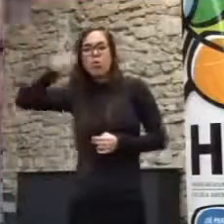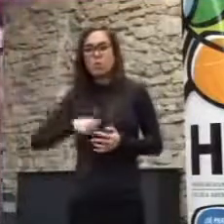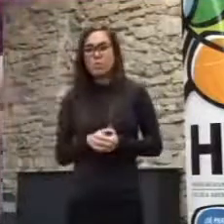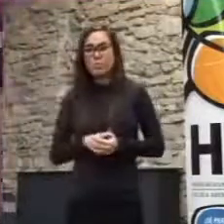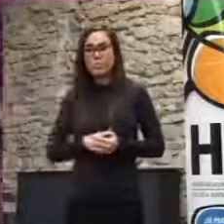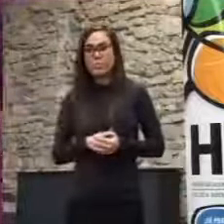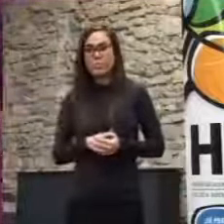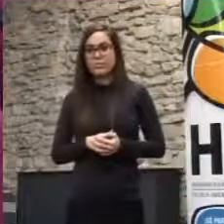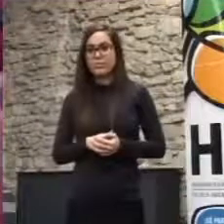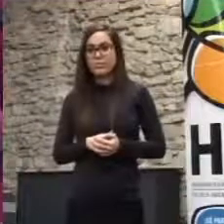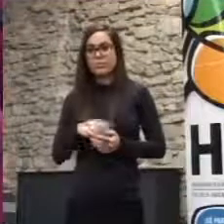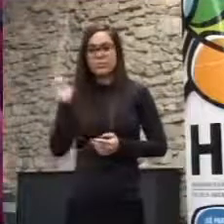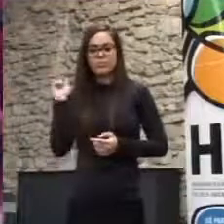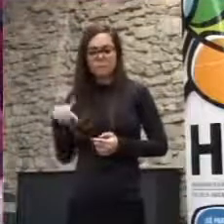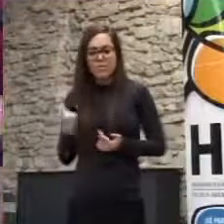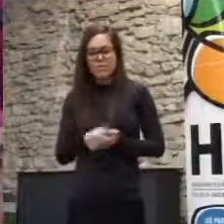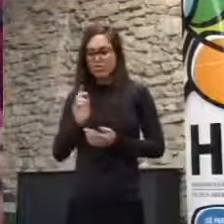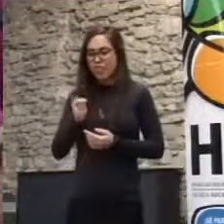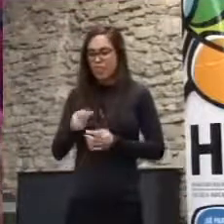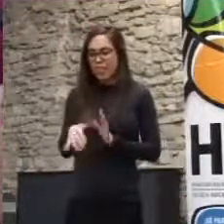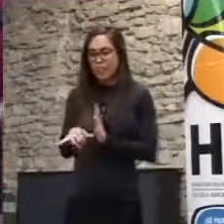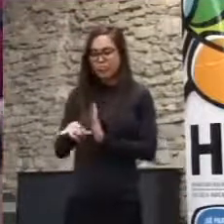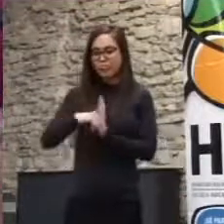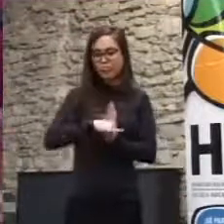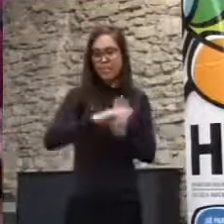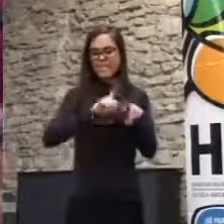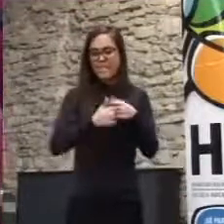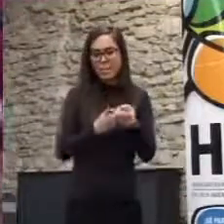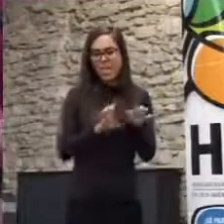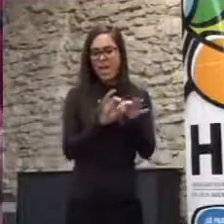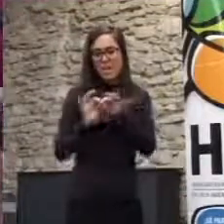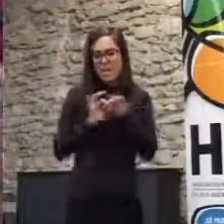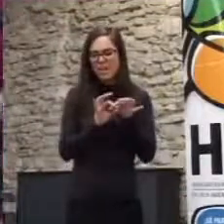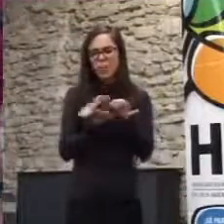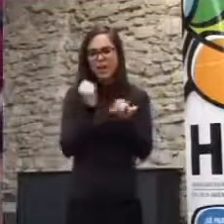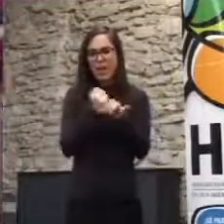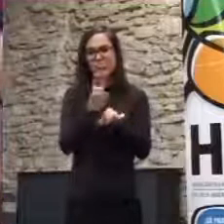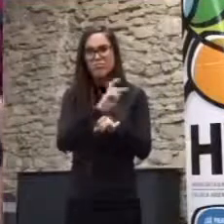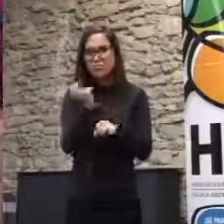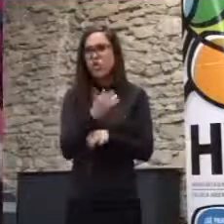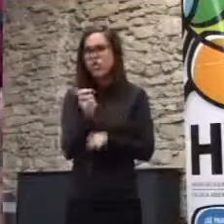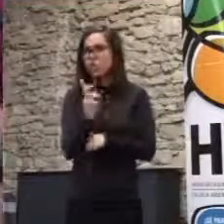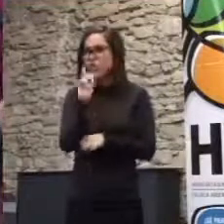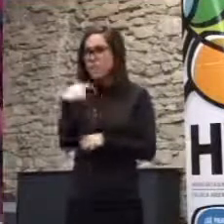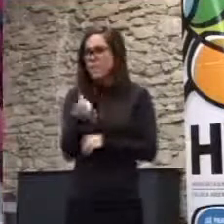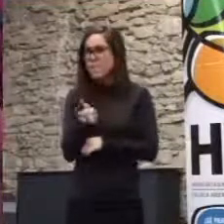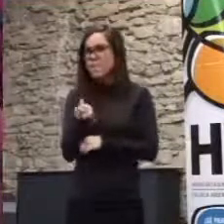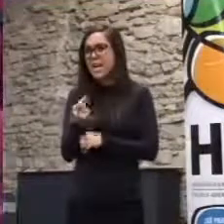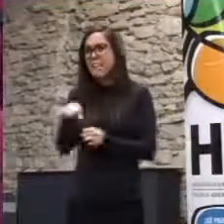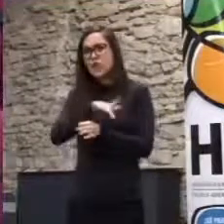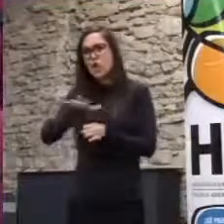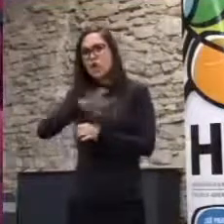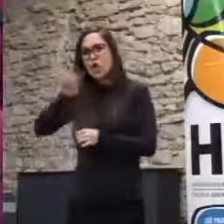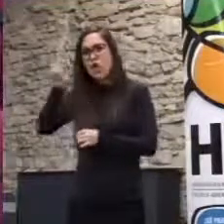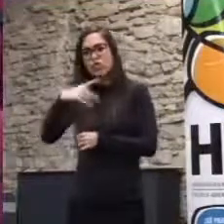que tenemos todos según nuestra familia, entorno de trabajo, etcétera, y entorno social, sino también otras burbujas y que al final las burbujas se rompan